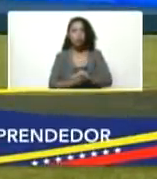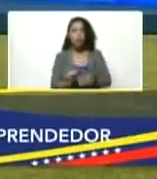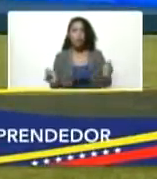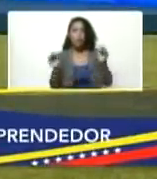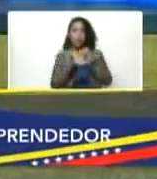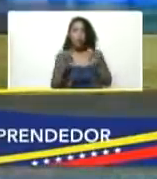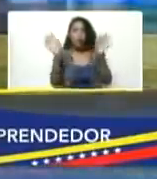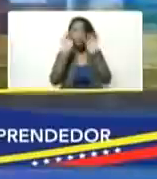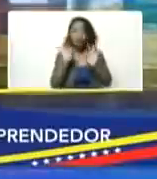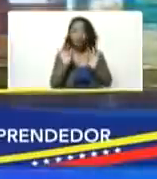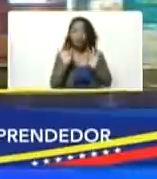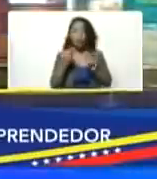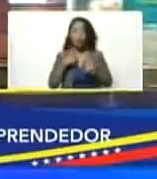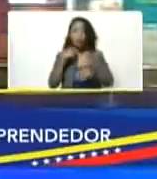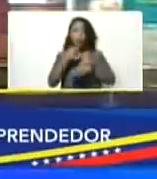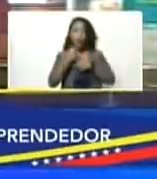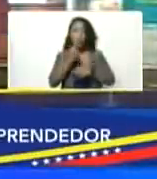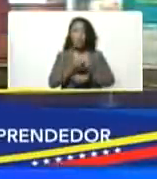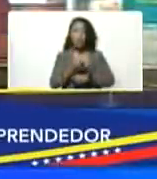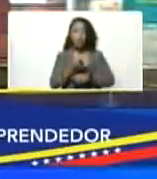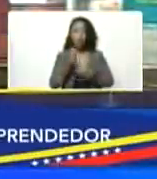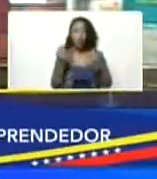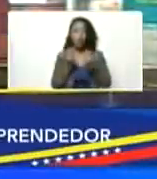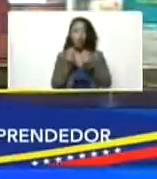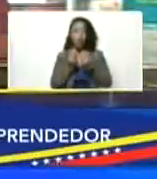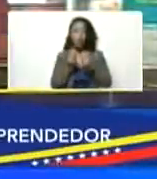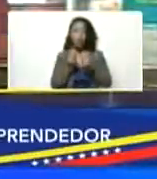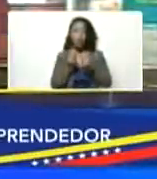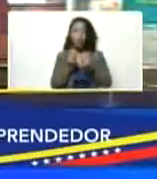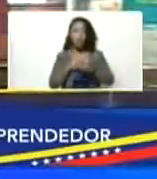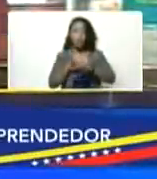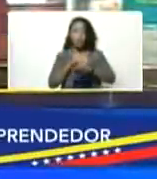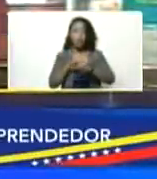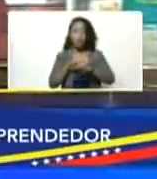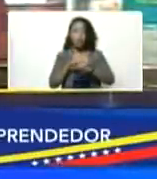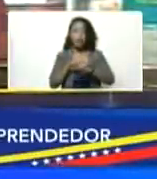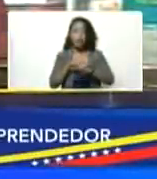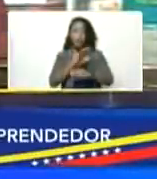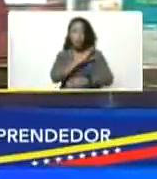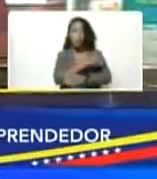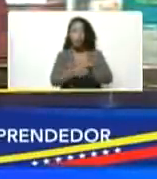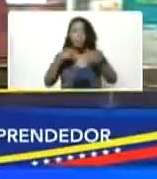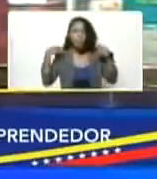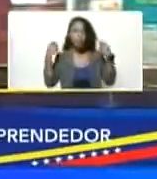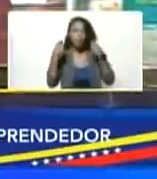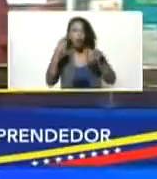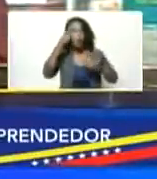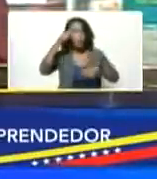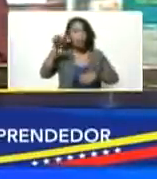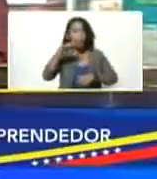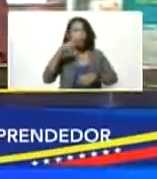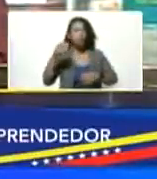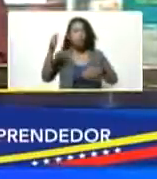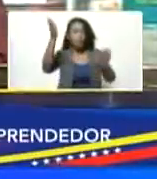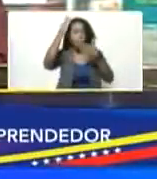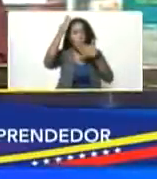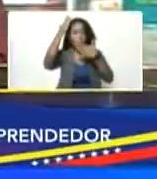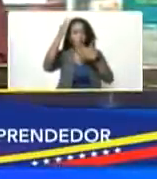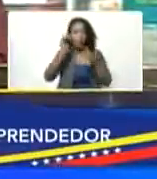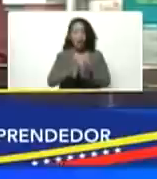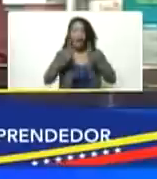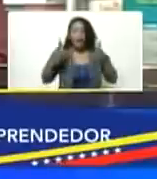Igualmente he designado como ministra del Poder Popular para los Pueblos Indígenas a una